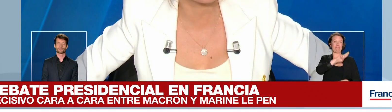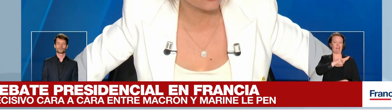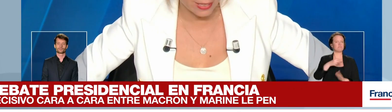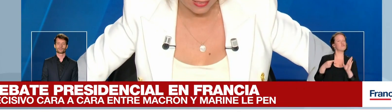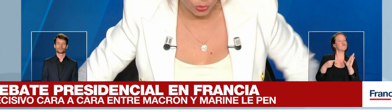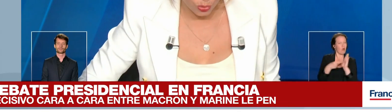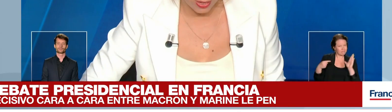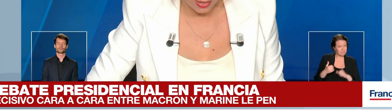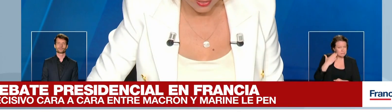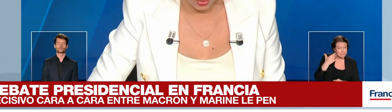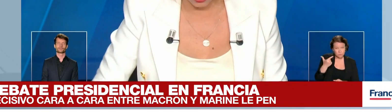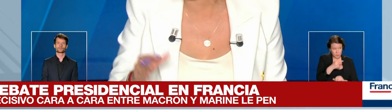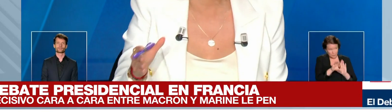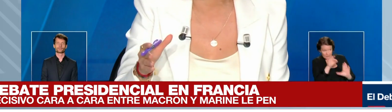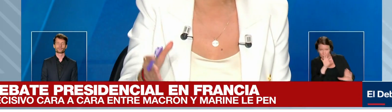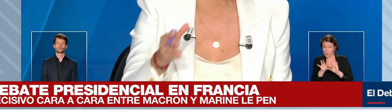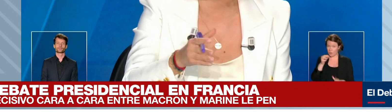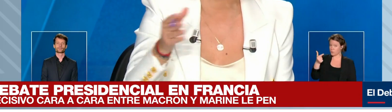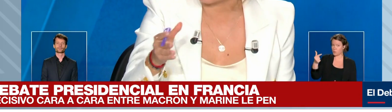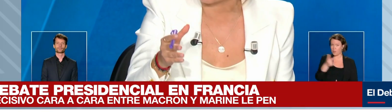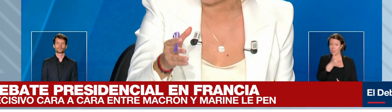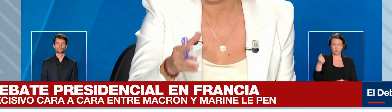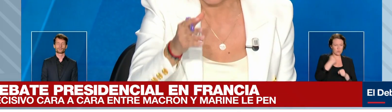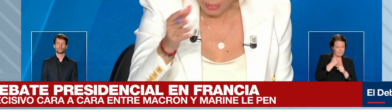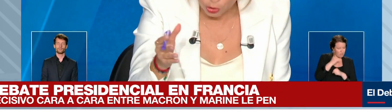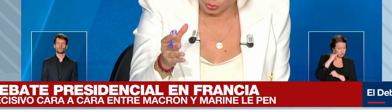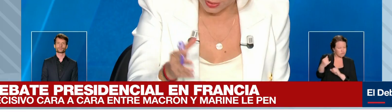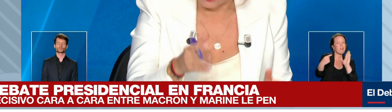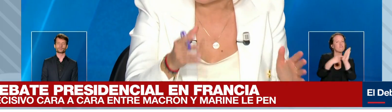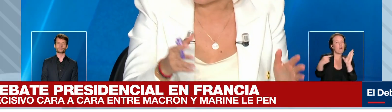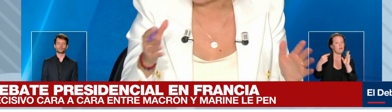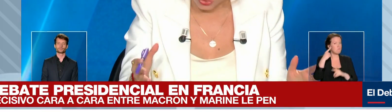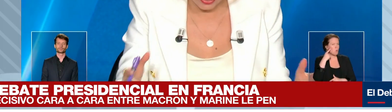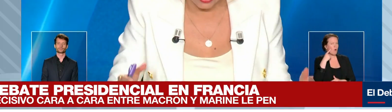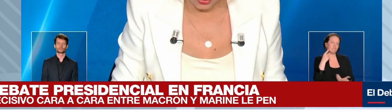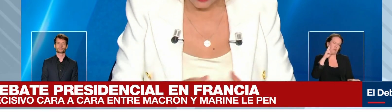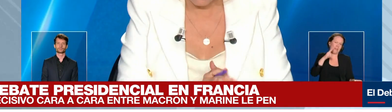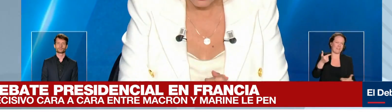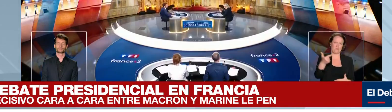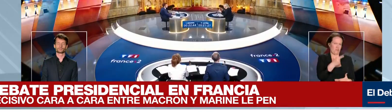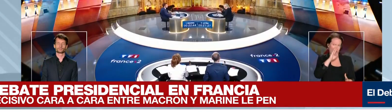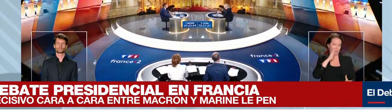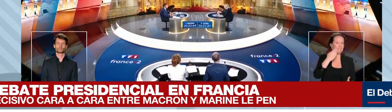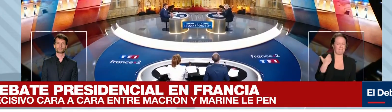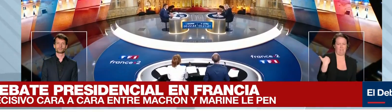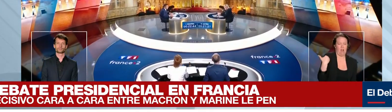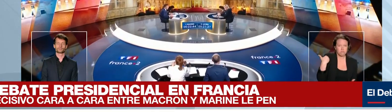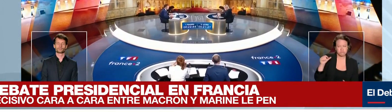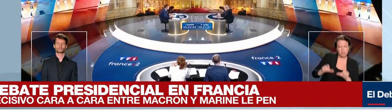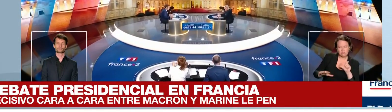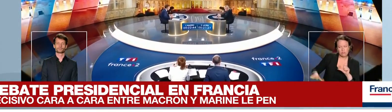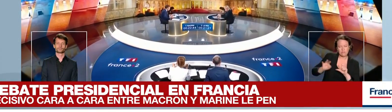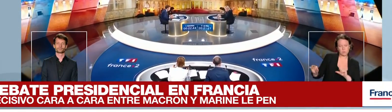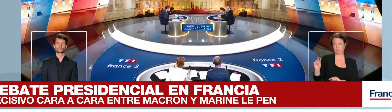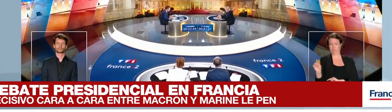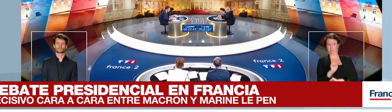edad tendremos que trabajar si ustedes son elegidos uno y otro? Sean honestos, ambos han cambiado sus opiniones sobre este tema